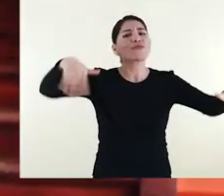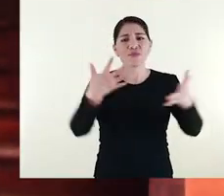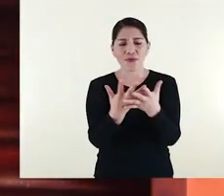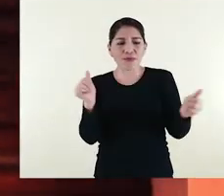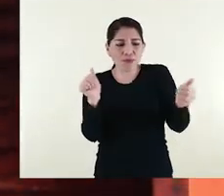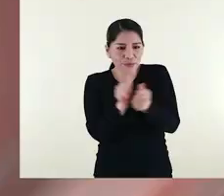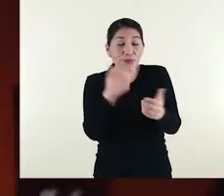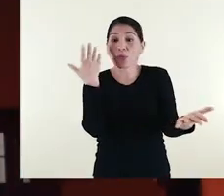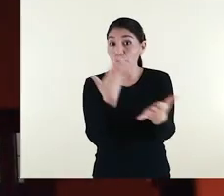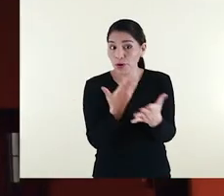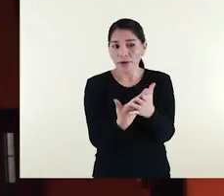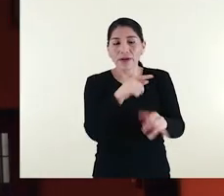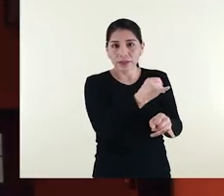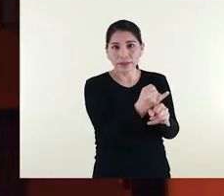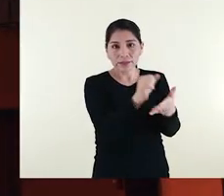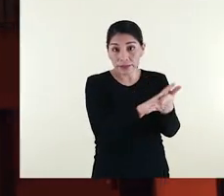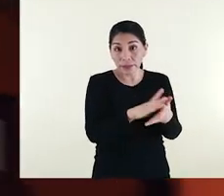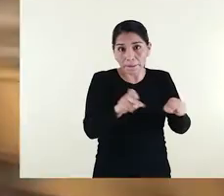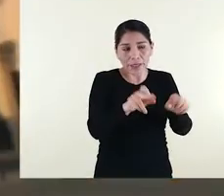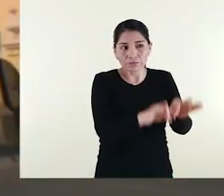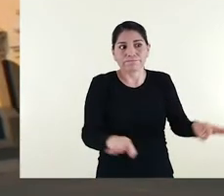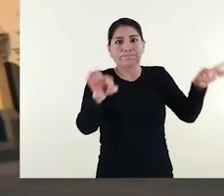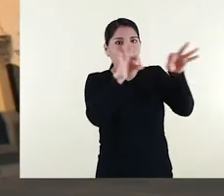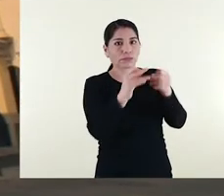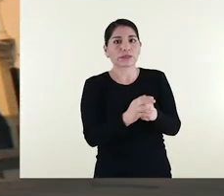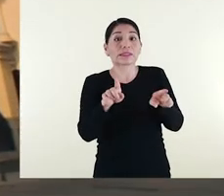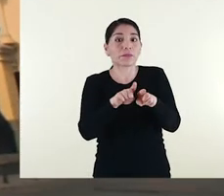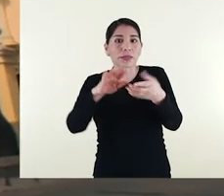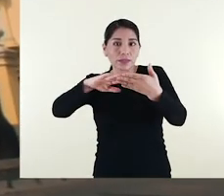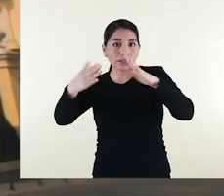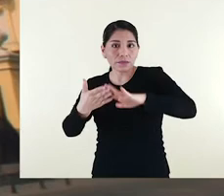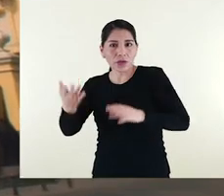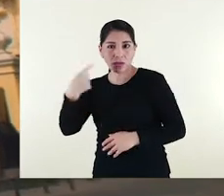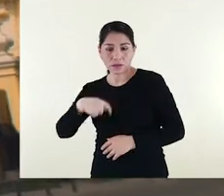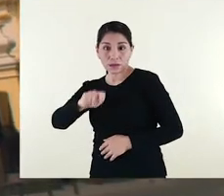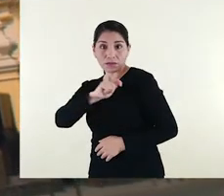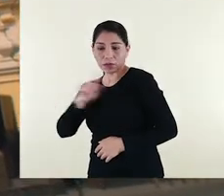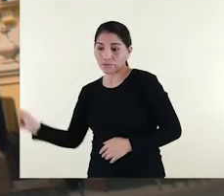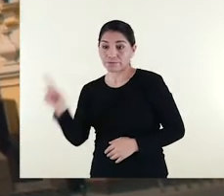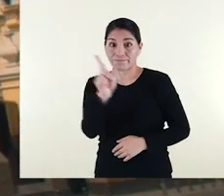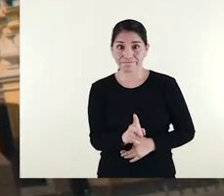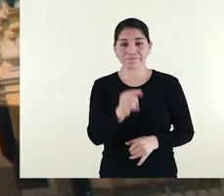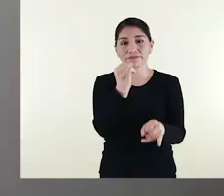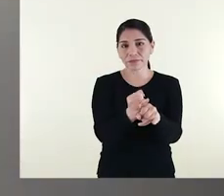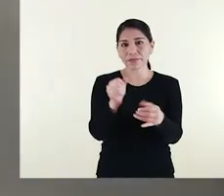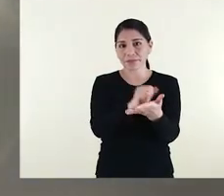es testimonio no solo de la grandeza de San Pedro, sino también de la ciudad más poderosa del Imperio Español en